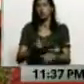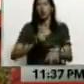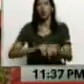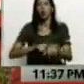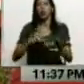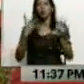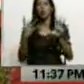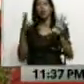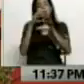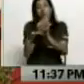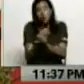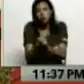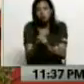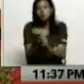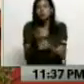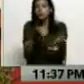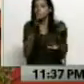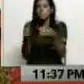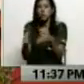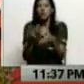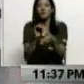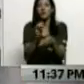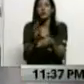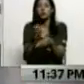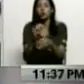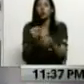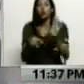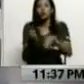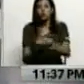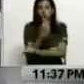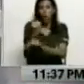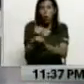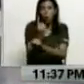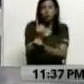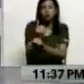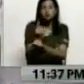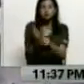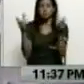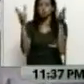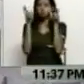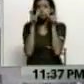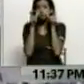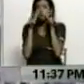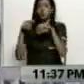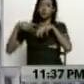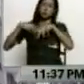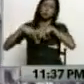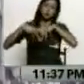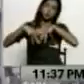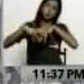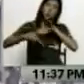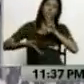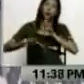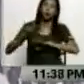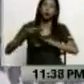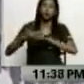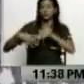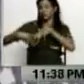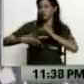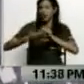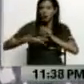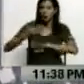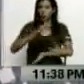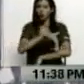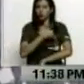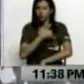dijo a las 9 de la noche fue cado Fabricio jeda 12 12 horas duró el sepelio que partió a la universidad fue